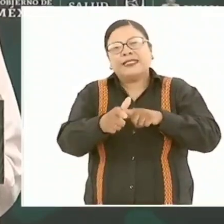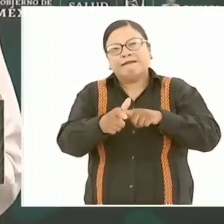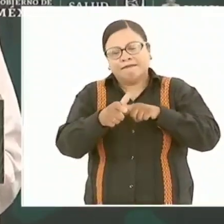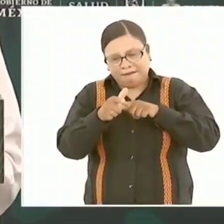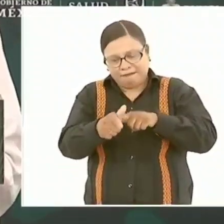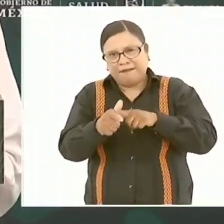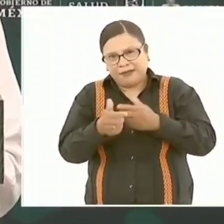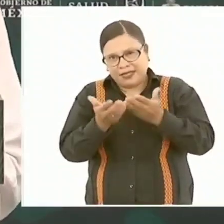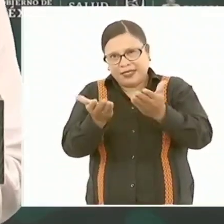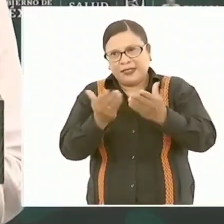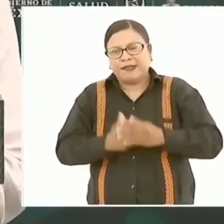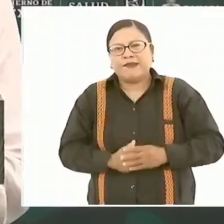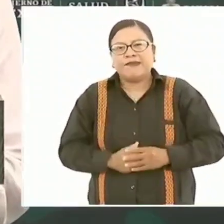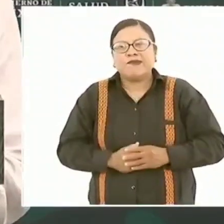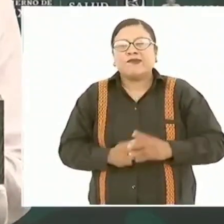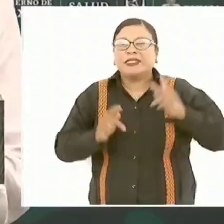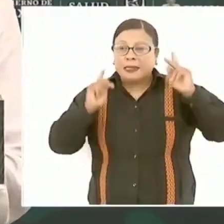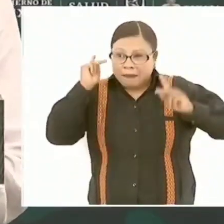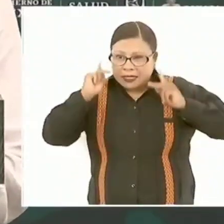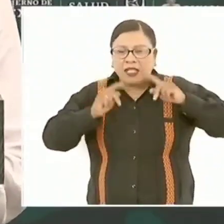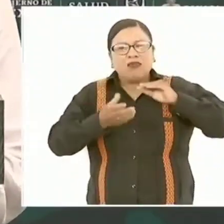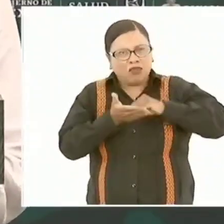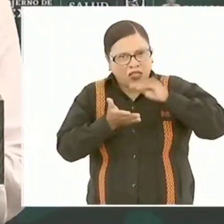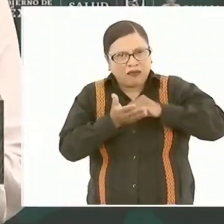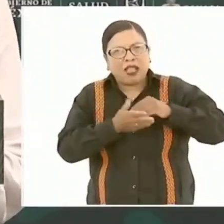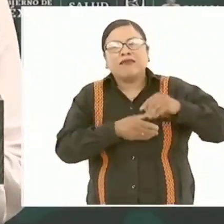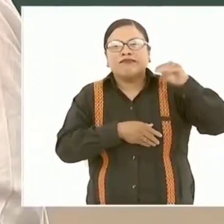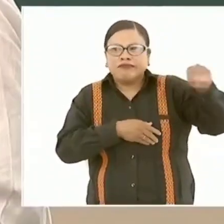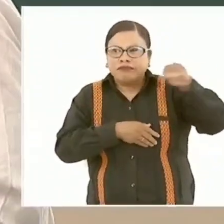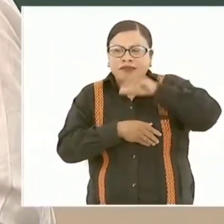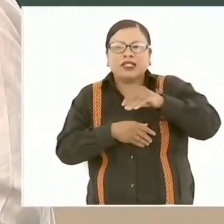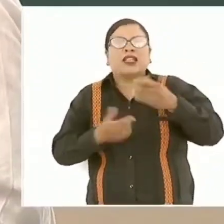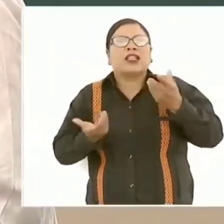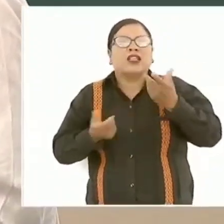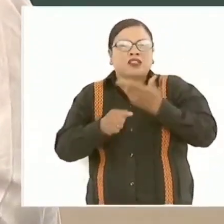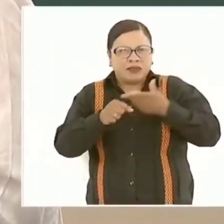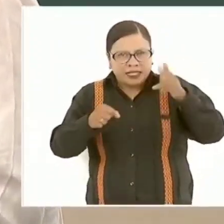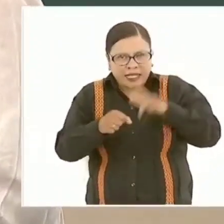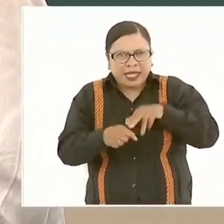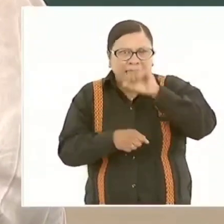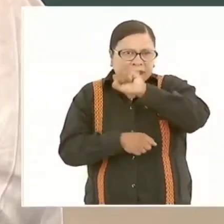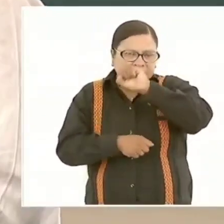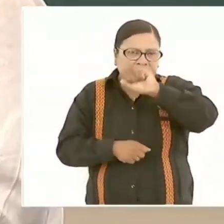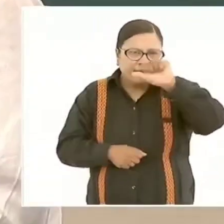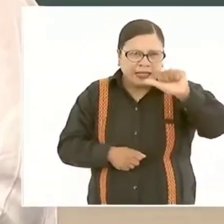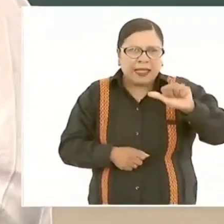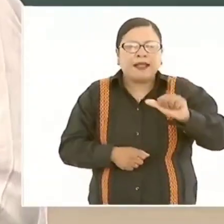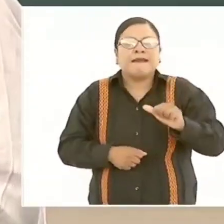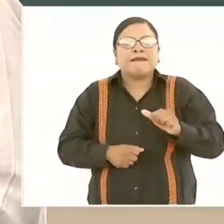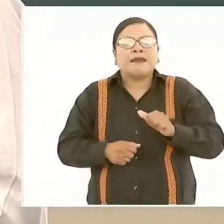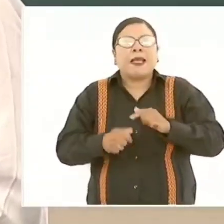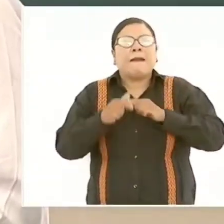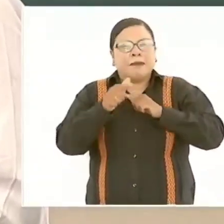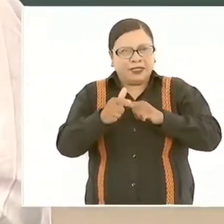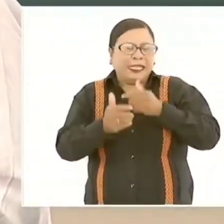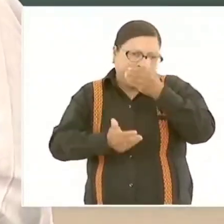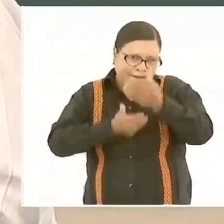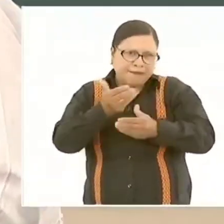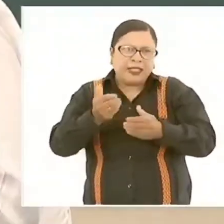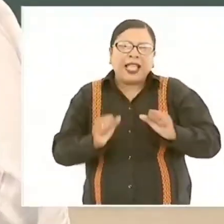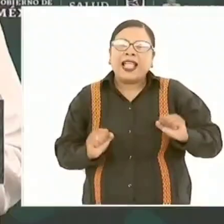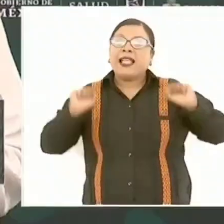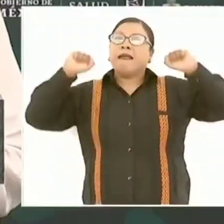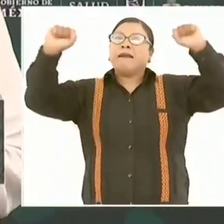Vamos a continuar visitando los centros de salud, los hospitales, y vamos hacia adelante. ¡Que